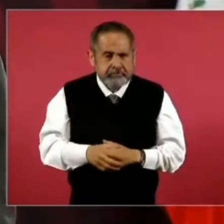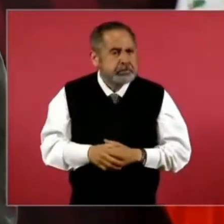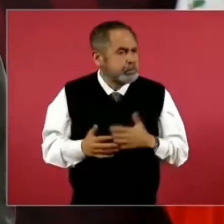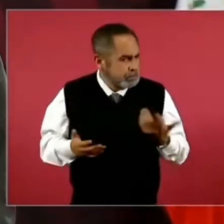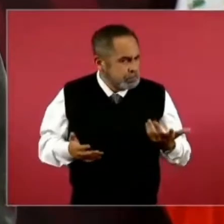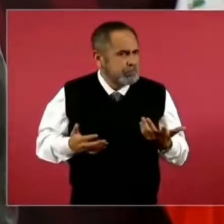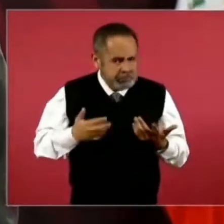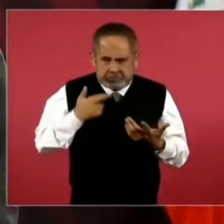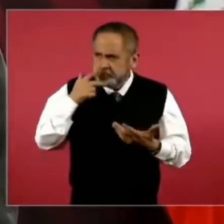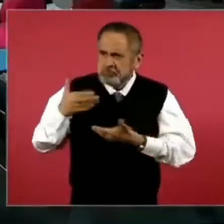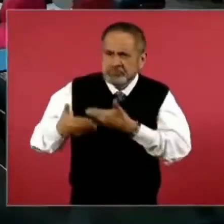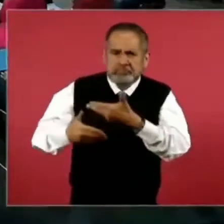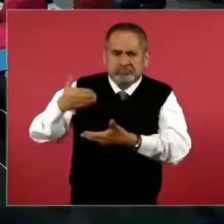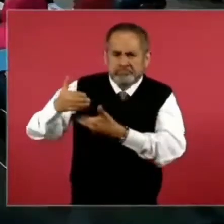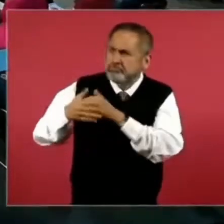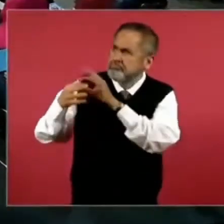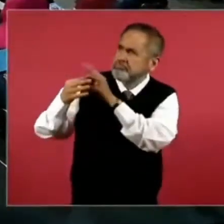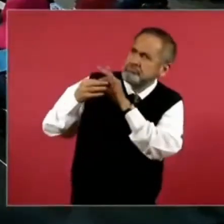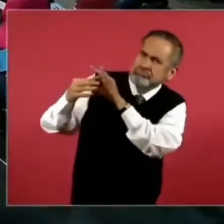avanzado,